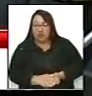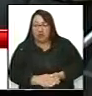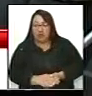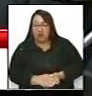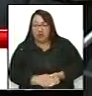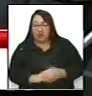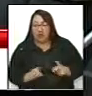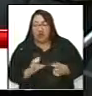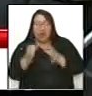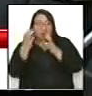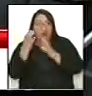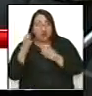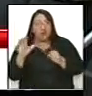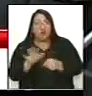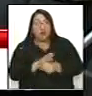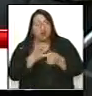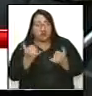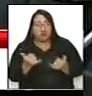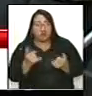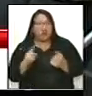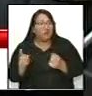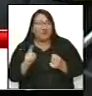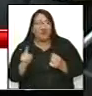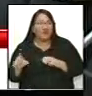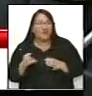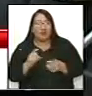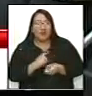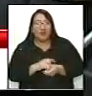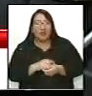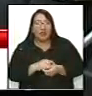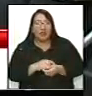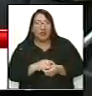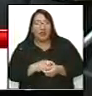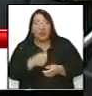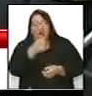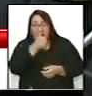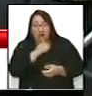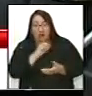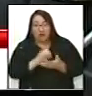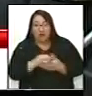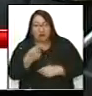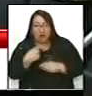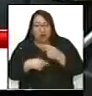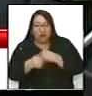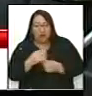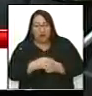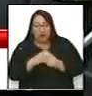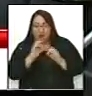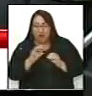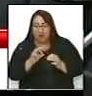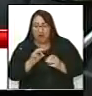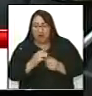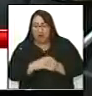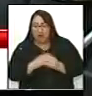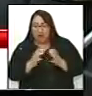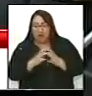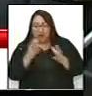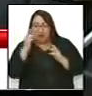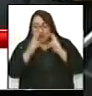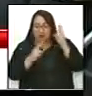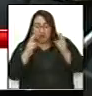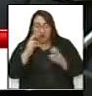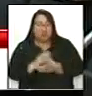los cargos que ocupan no han generado una ola de tolerancia, más bien lo contrario. Justamente esa es una de mis grandes